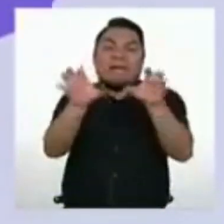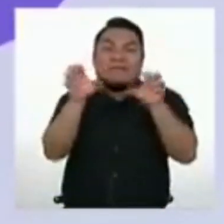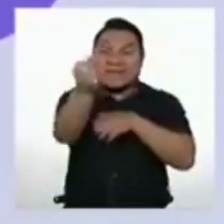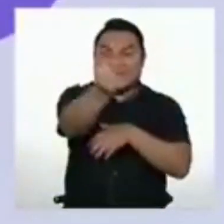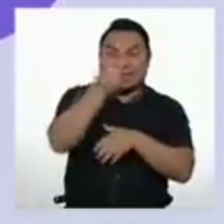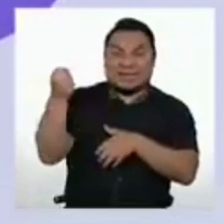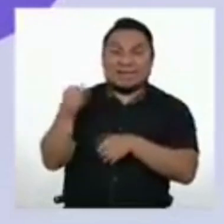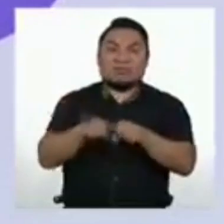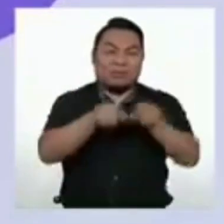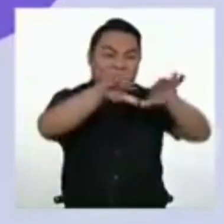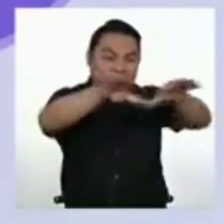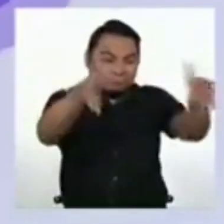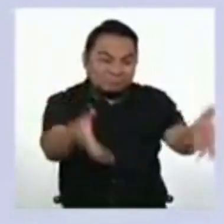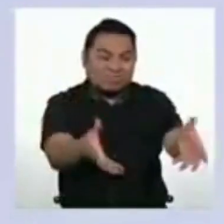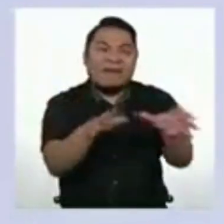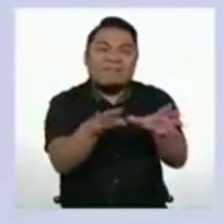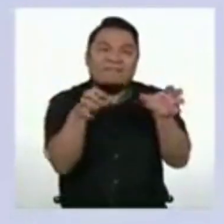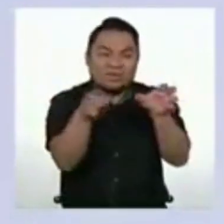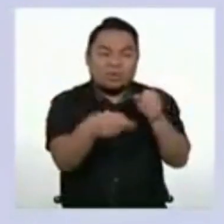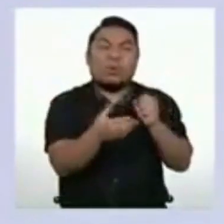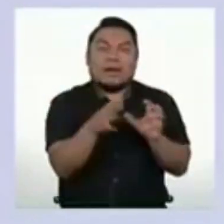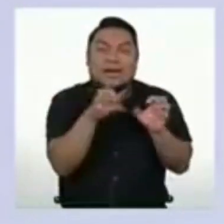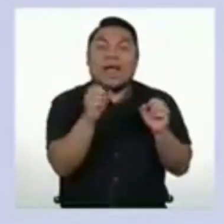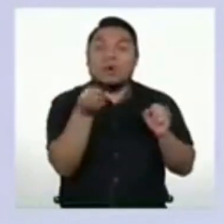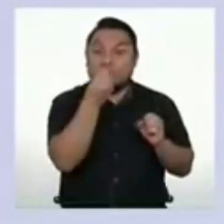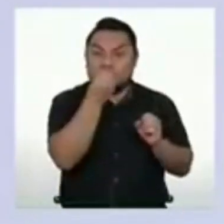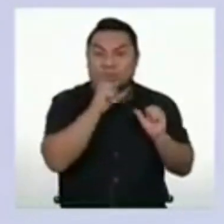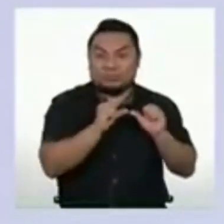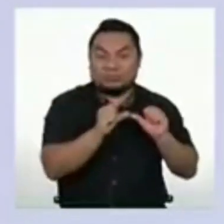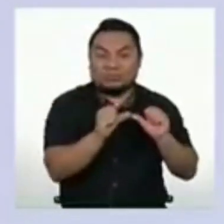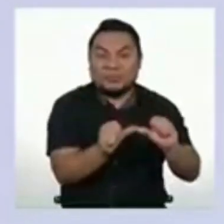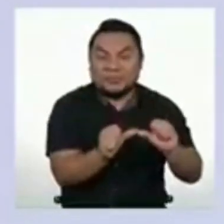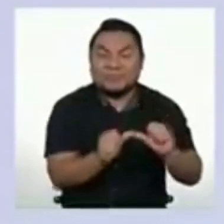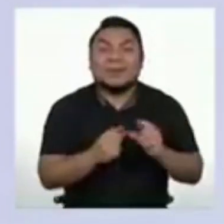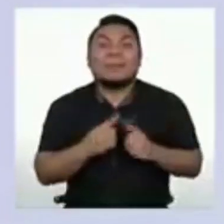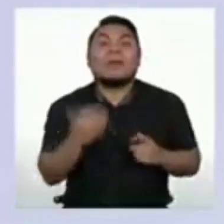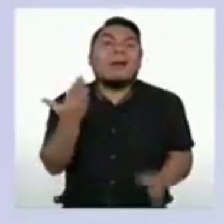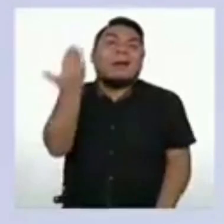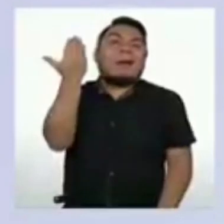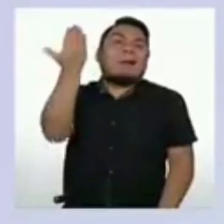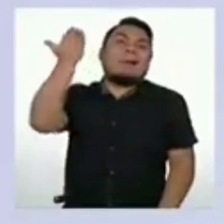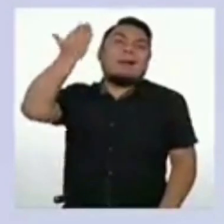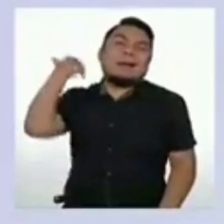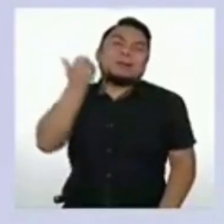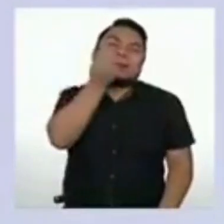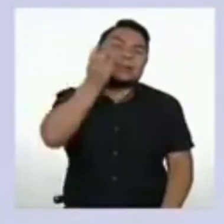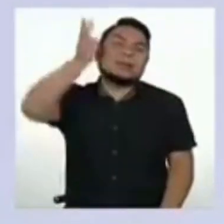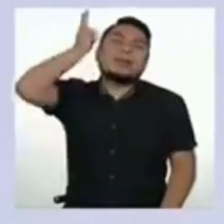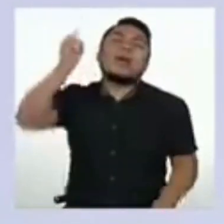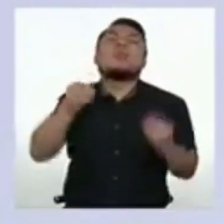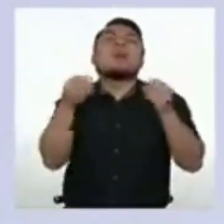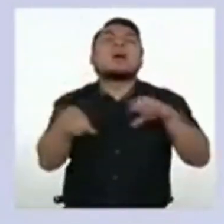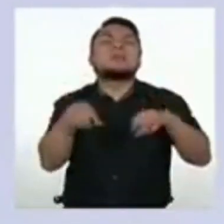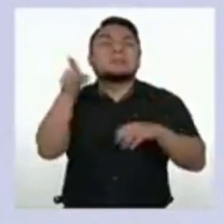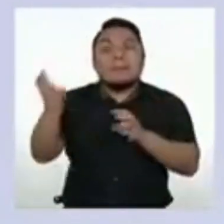refrigeradora o las cajas térmicas de Tecnopor para conservar la comida. Pero antes, nuestros ancestros usaban